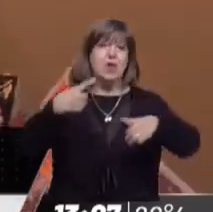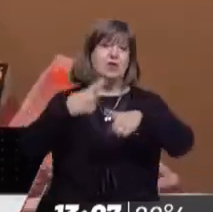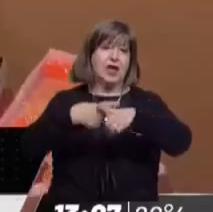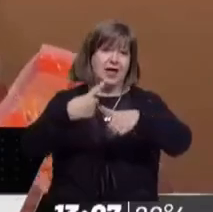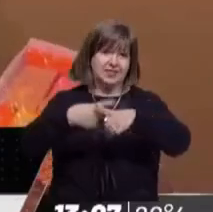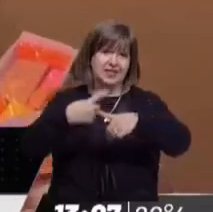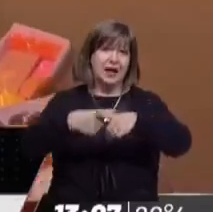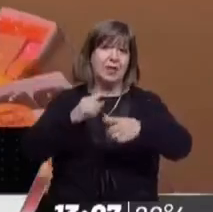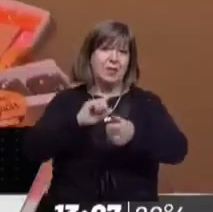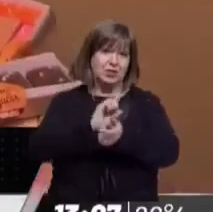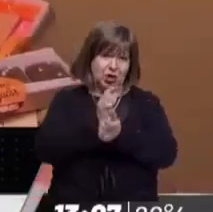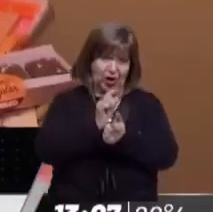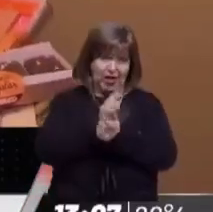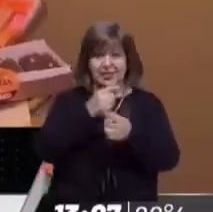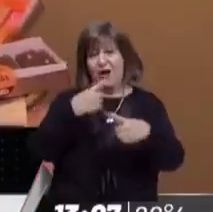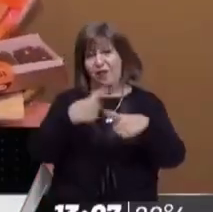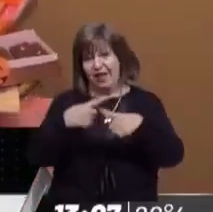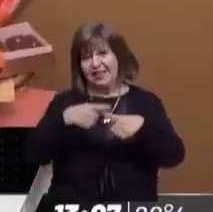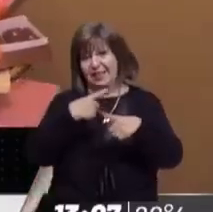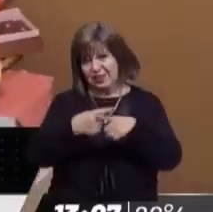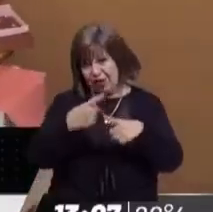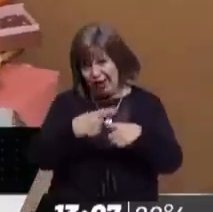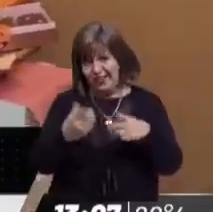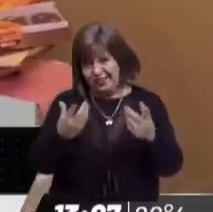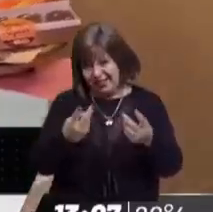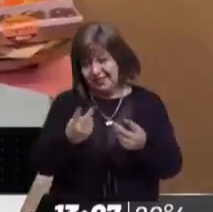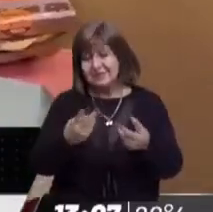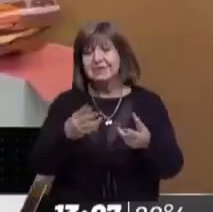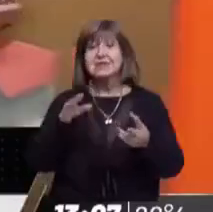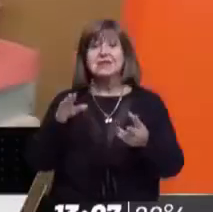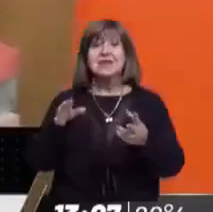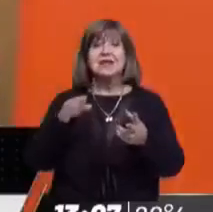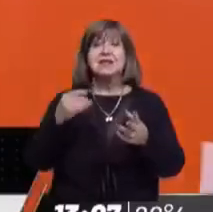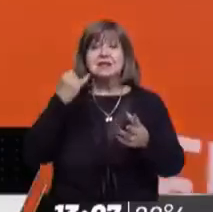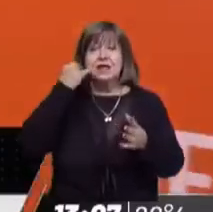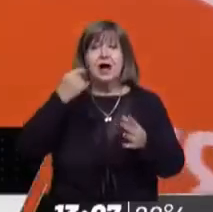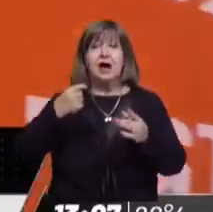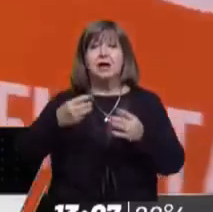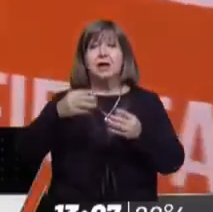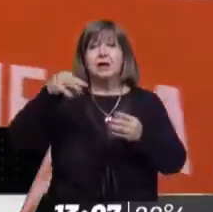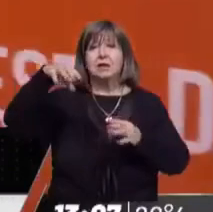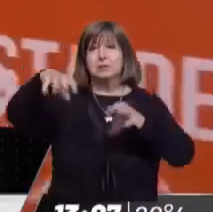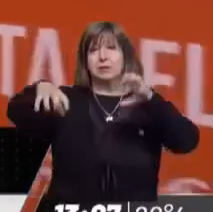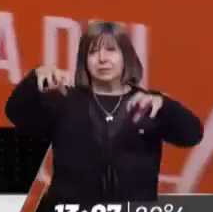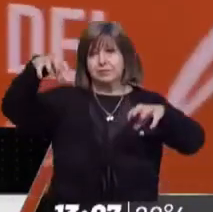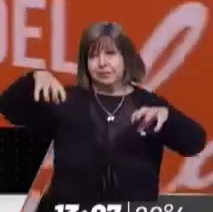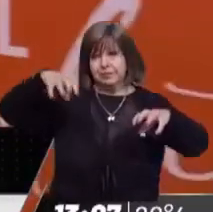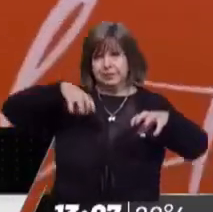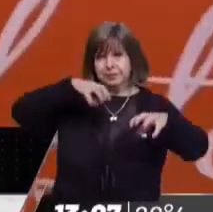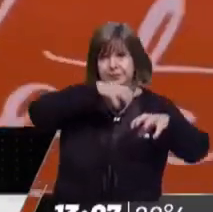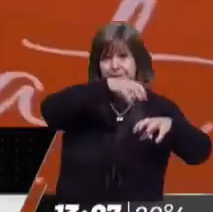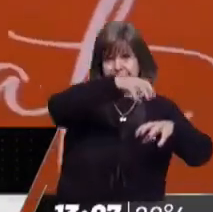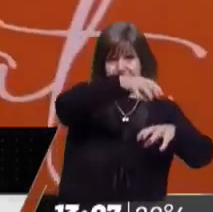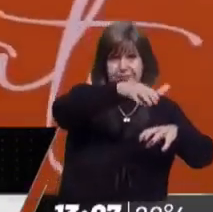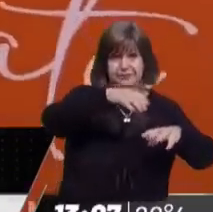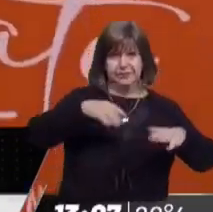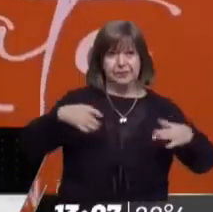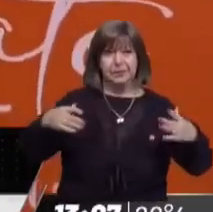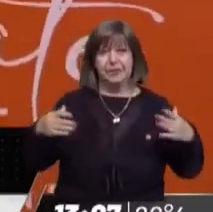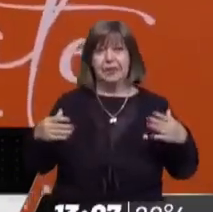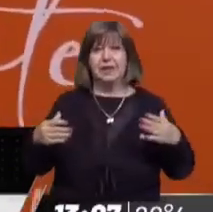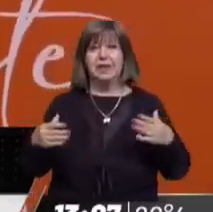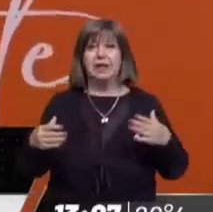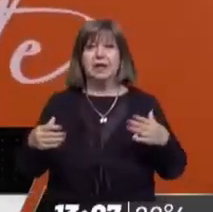chocolate han aportado sus productos, ¿sí? Entonces, ¿para qué habla la voz del aeropuerto? ¿Cómo que tengo que seguir probando